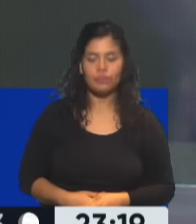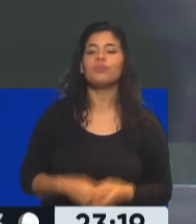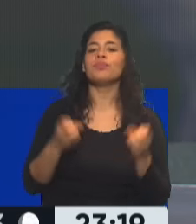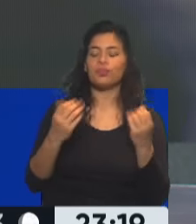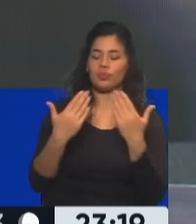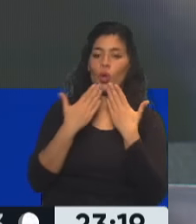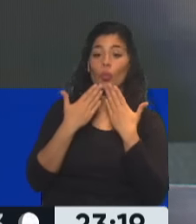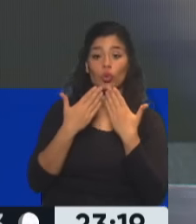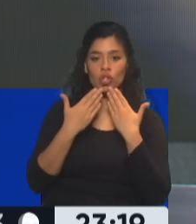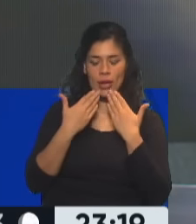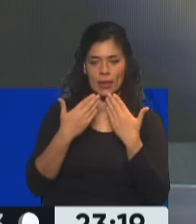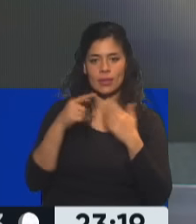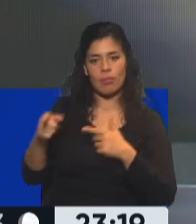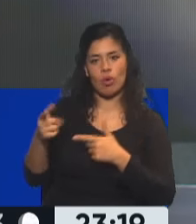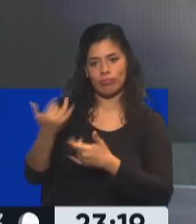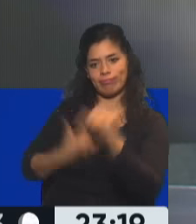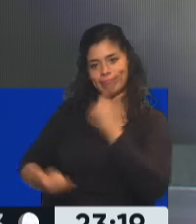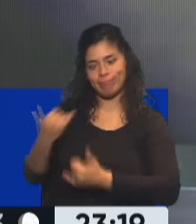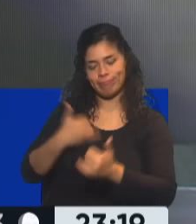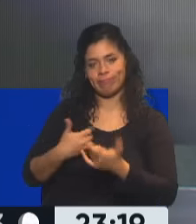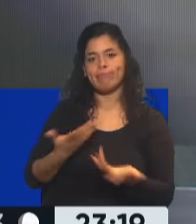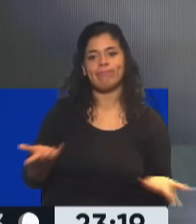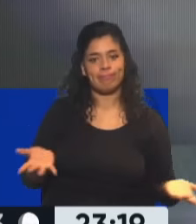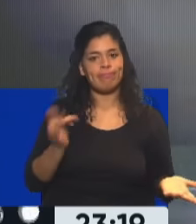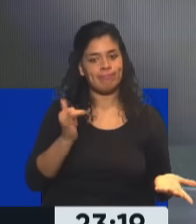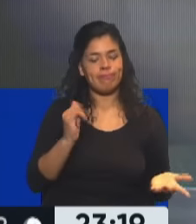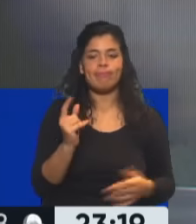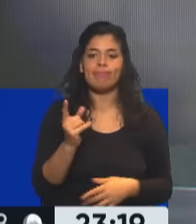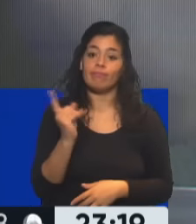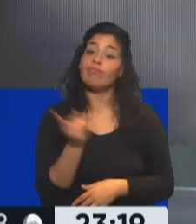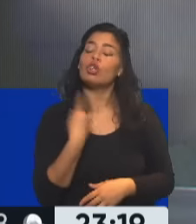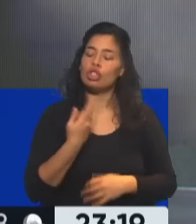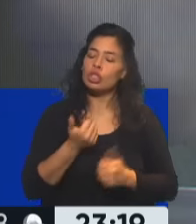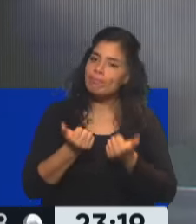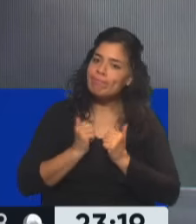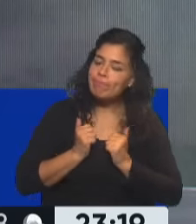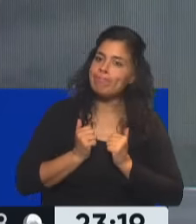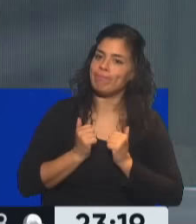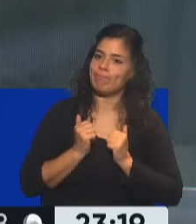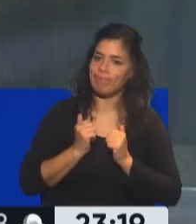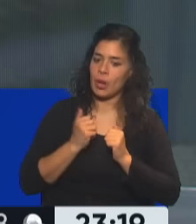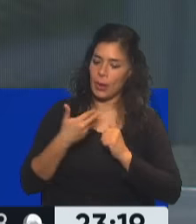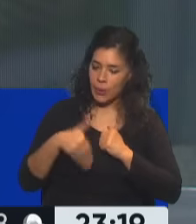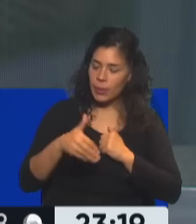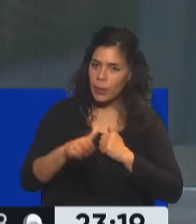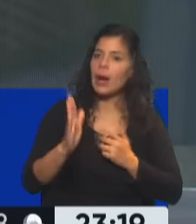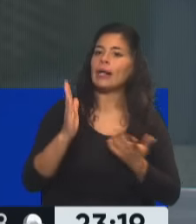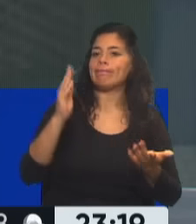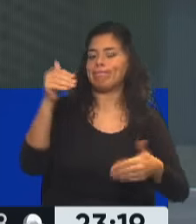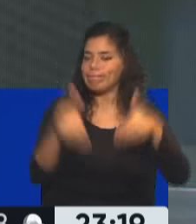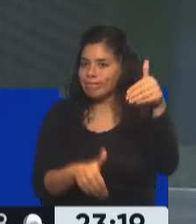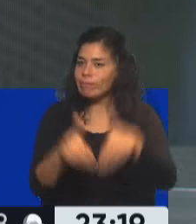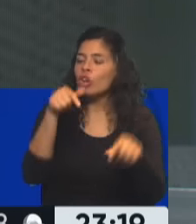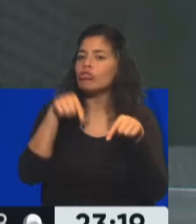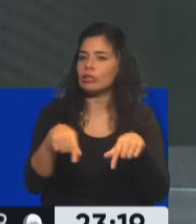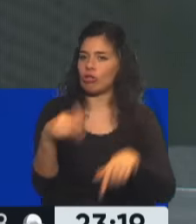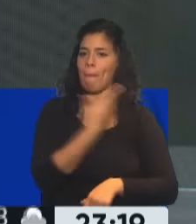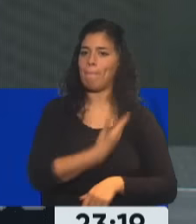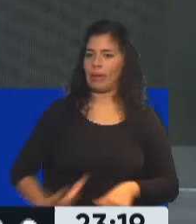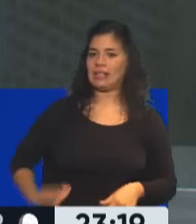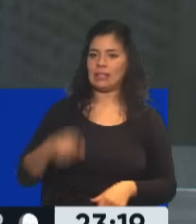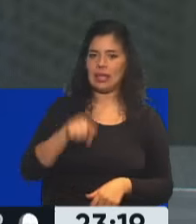supuesto, estaremos viviendo y analizando las próximas horas de lo que será esta elección presidencial